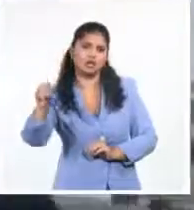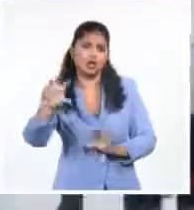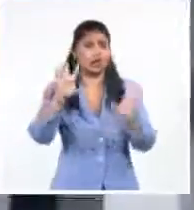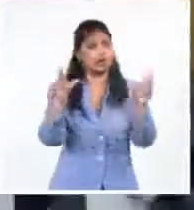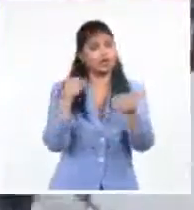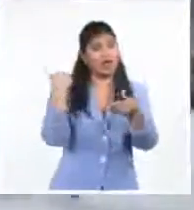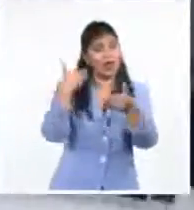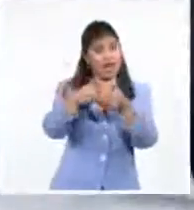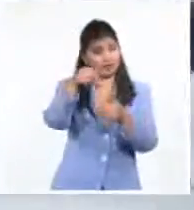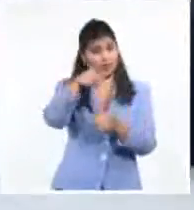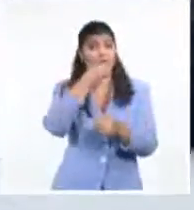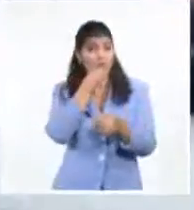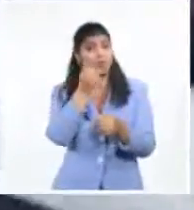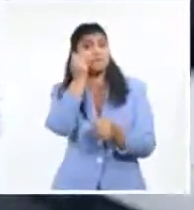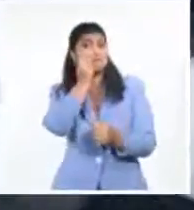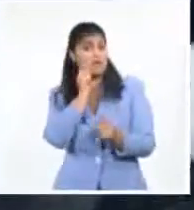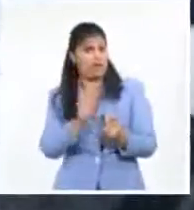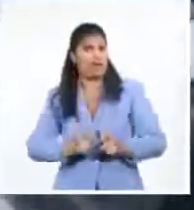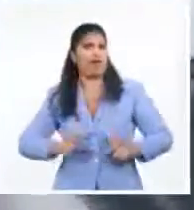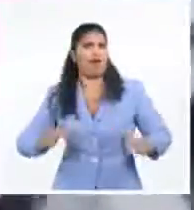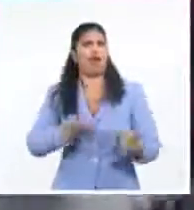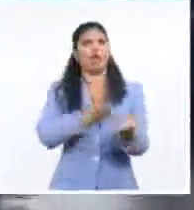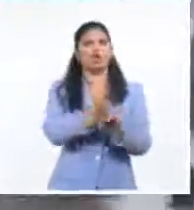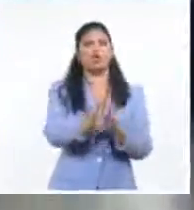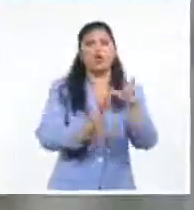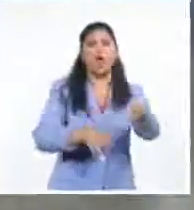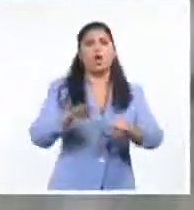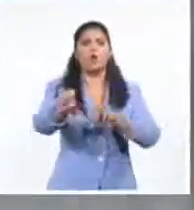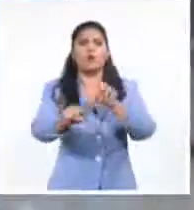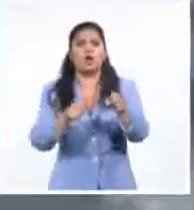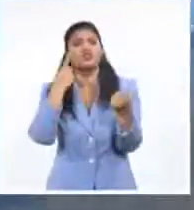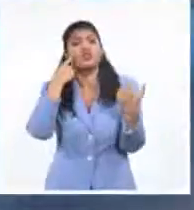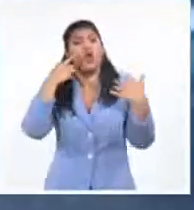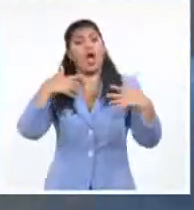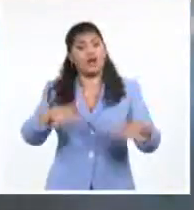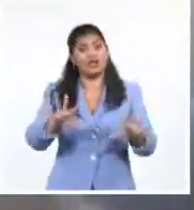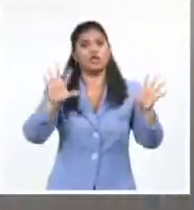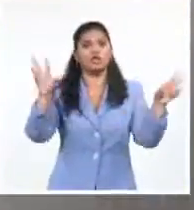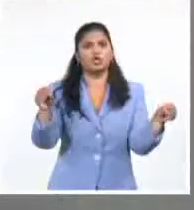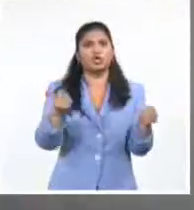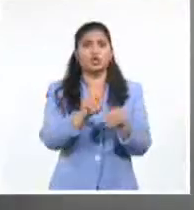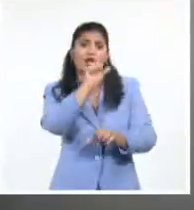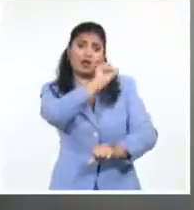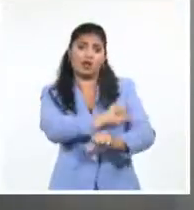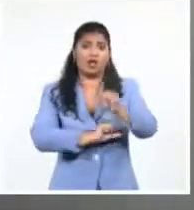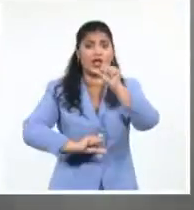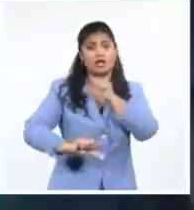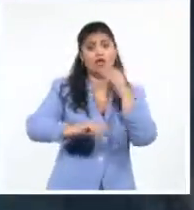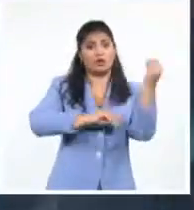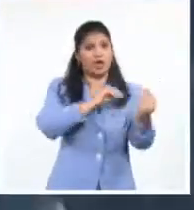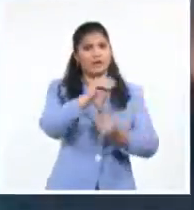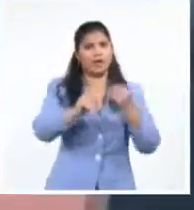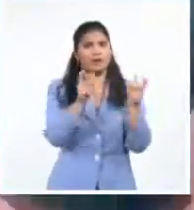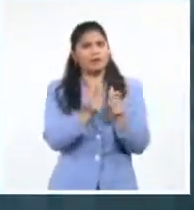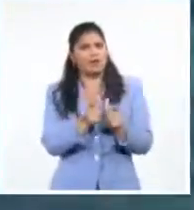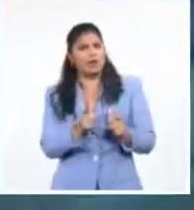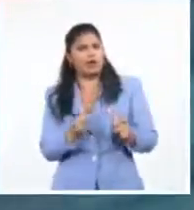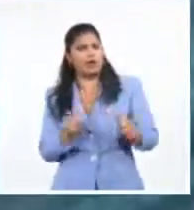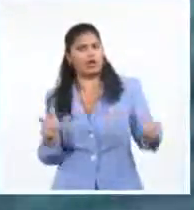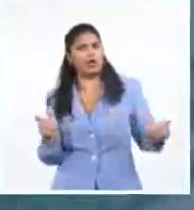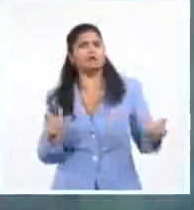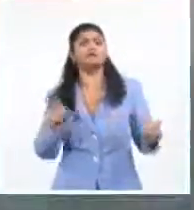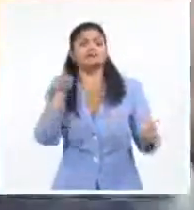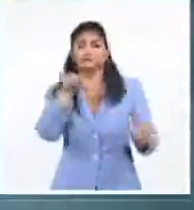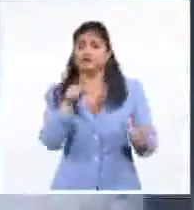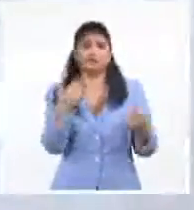en las áreas con presencia de grupos terroristas. El número total de heridos varía también por minuto y está en el orden de las decenas